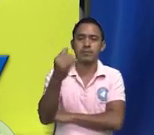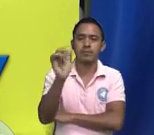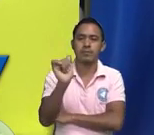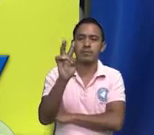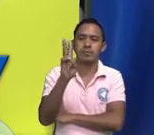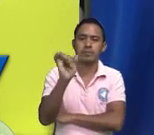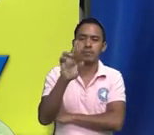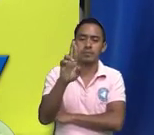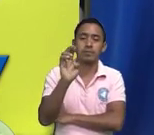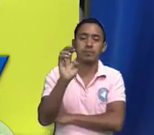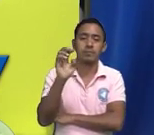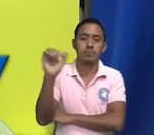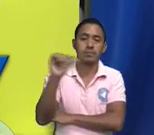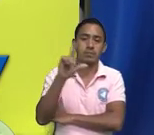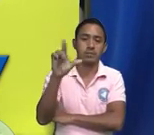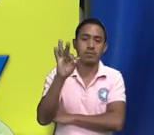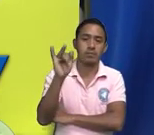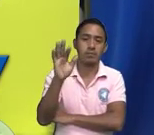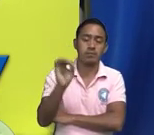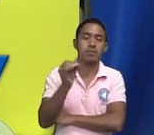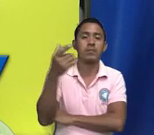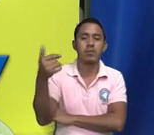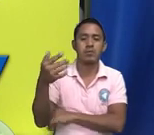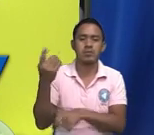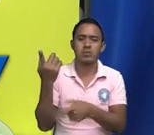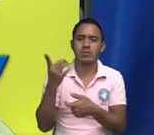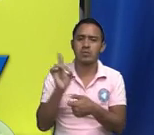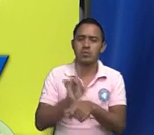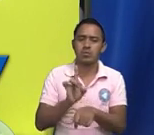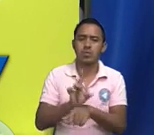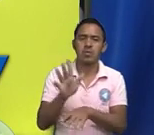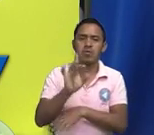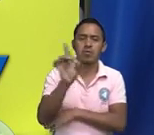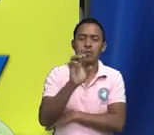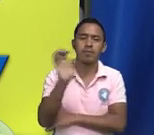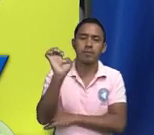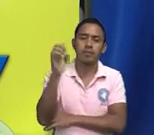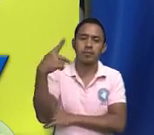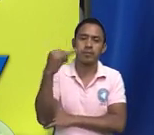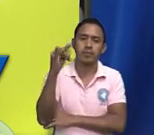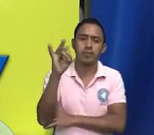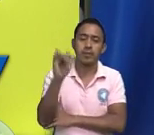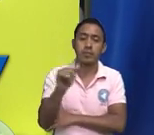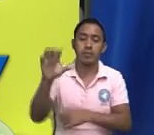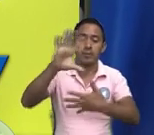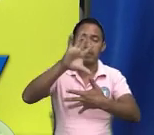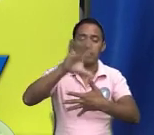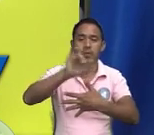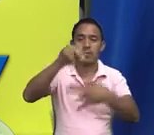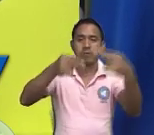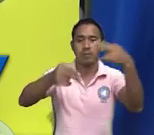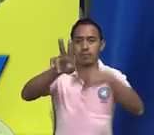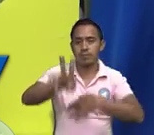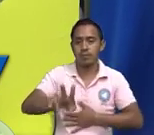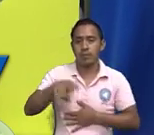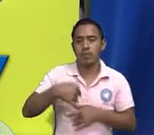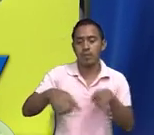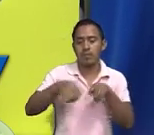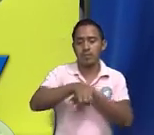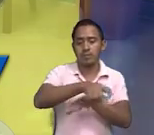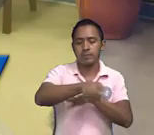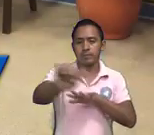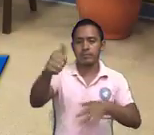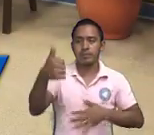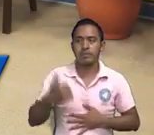es epidemiólogo del Centro de Salud Roger Osorio, ubicado en las Américas número 2, distrito número